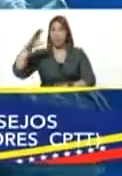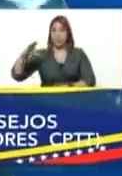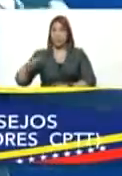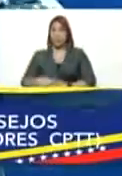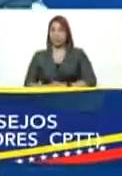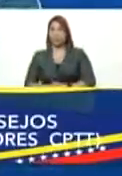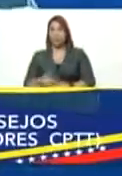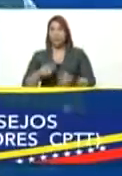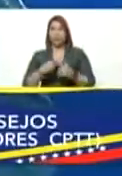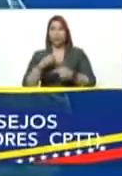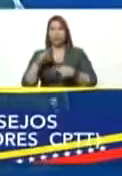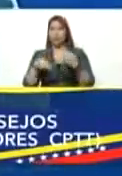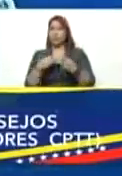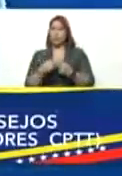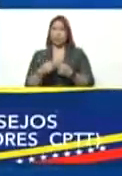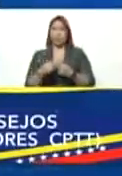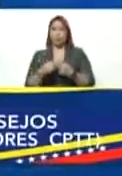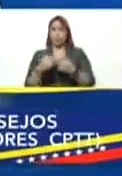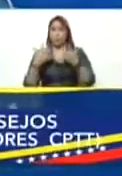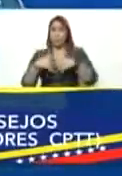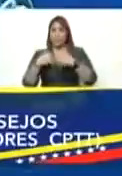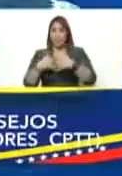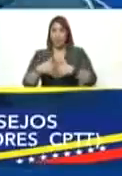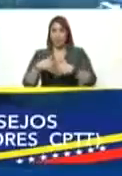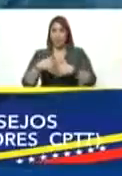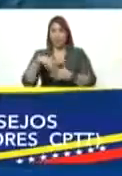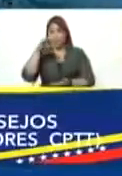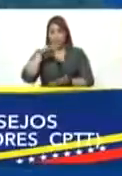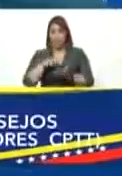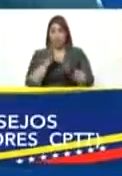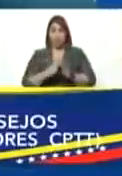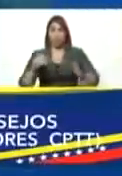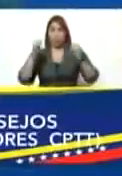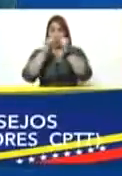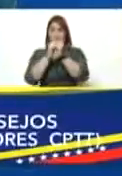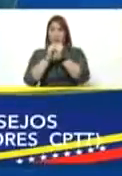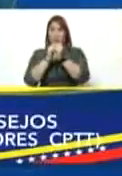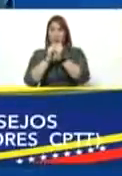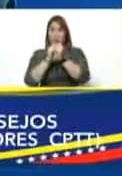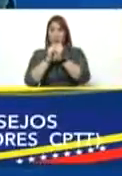Entonces, ninguna de las torrefactoras del estado Anzoátegui, del estado